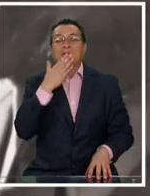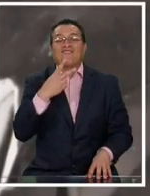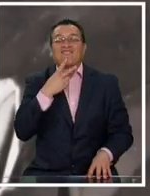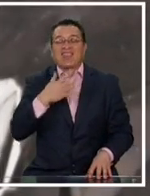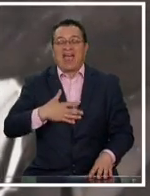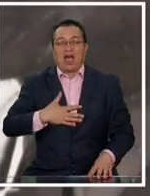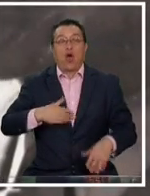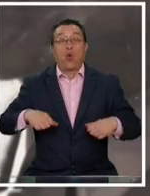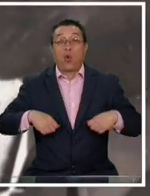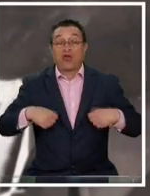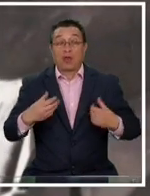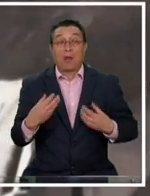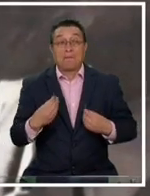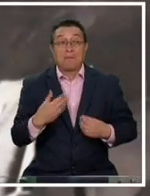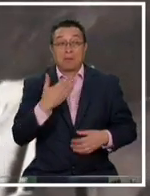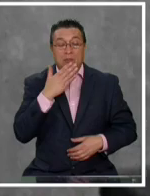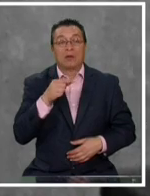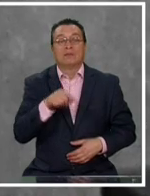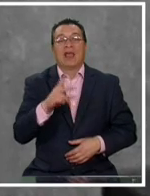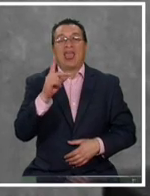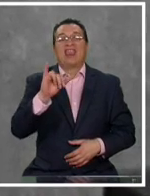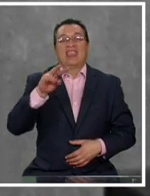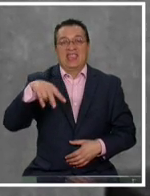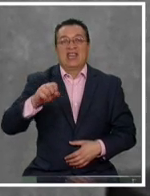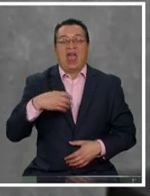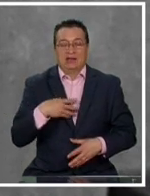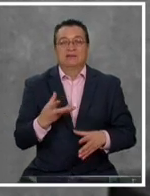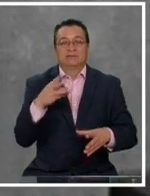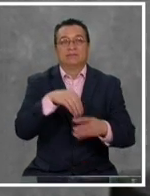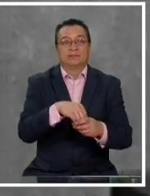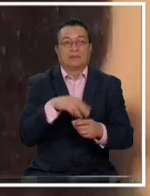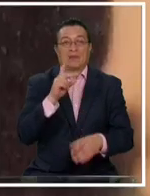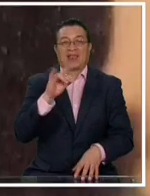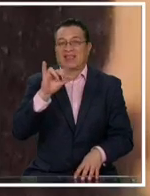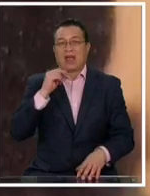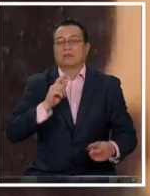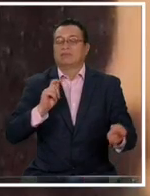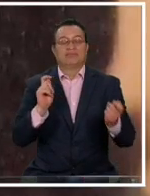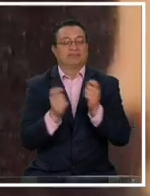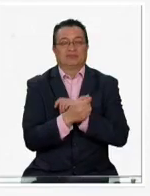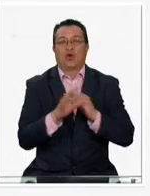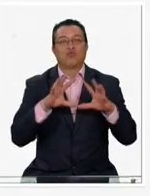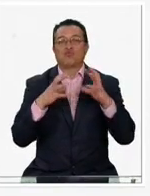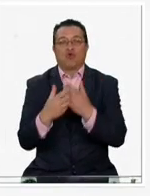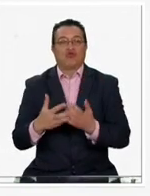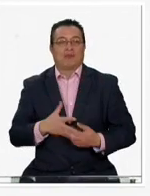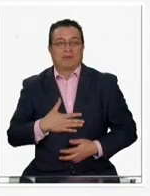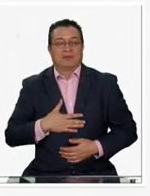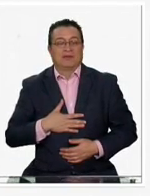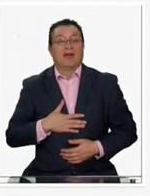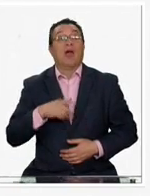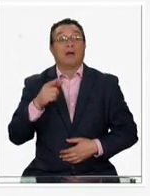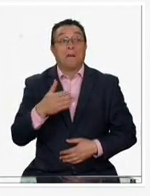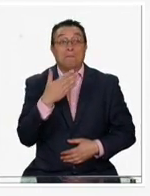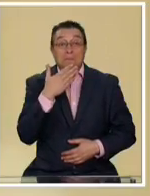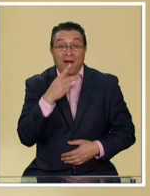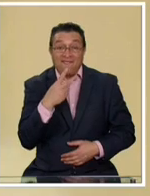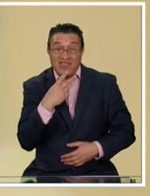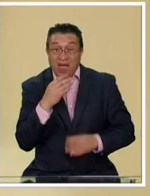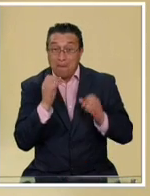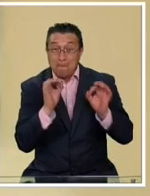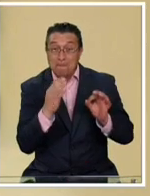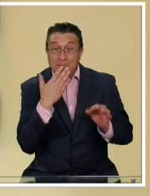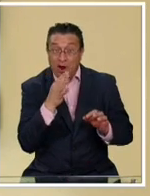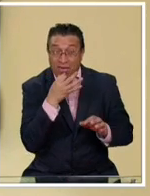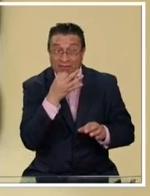de juventud, fueron los que viví en la DINA. Cuando llegué a la DINA fue otro mundo para mí. Pero tras sus mejores años de vida, como dijo en